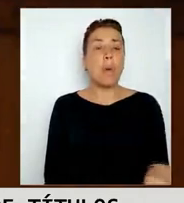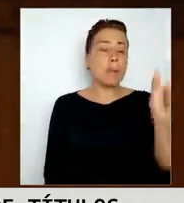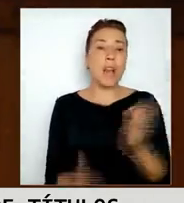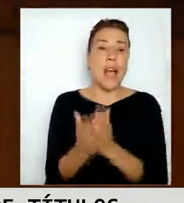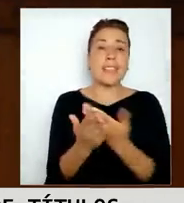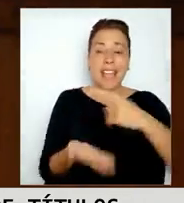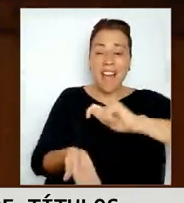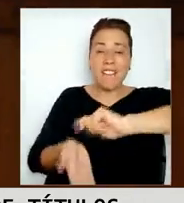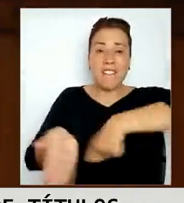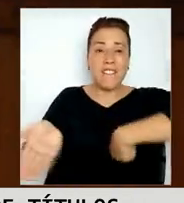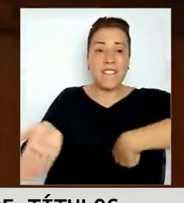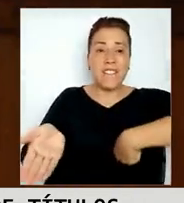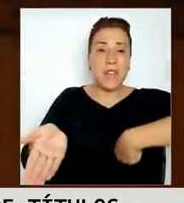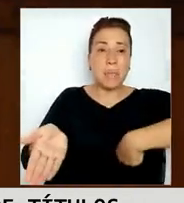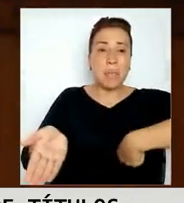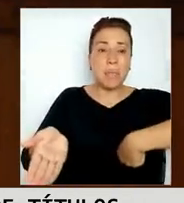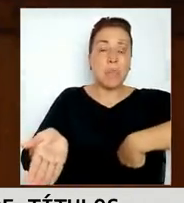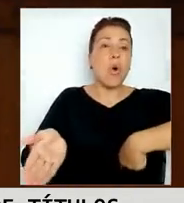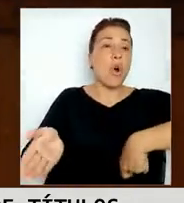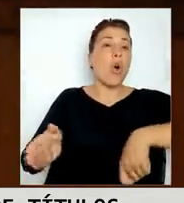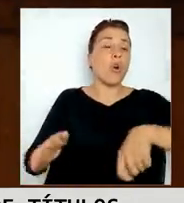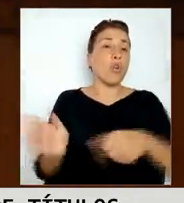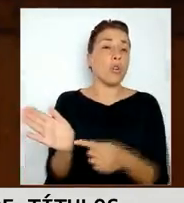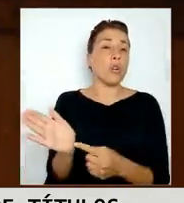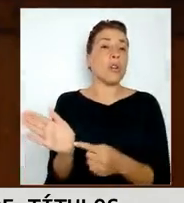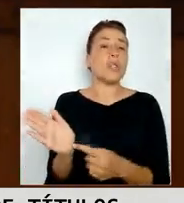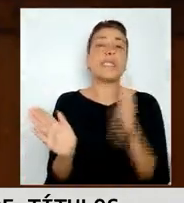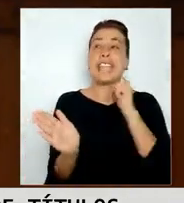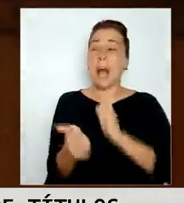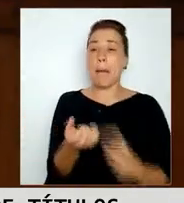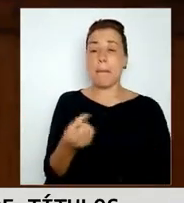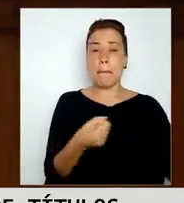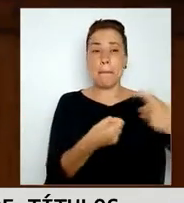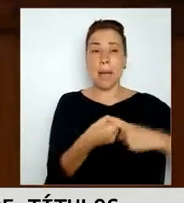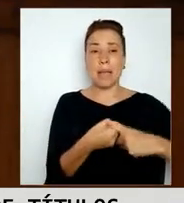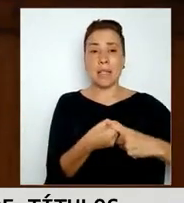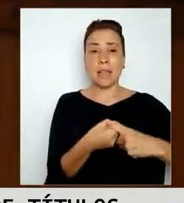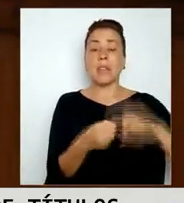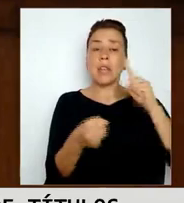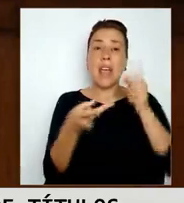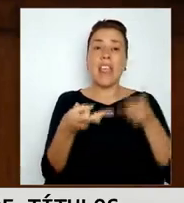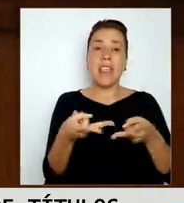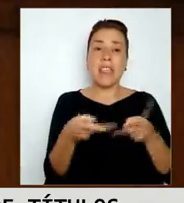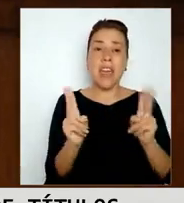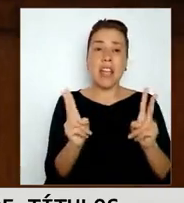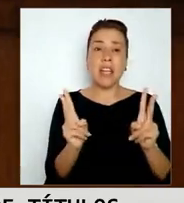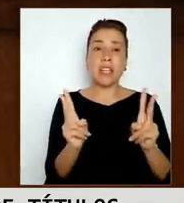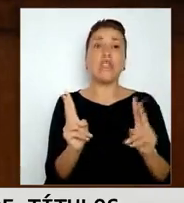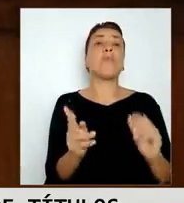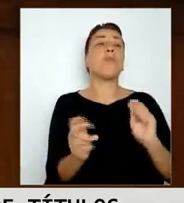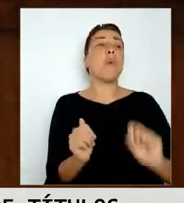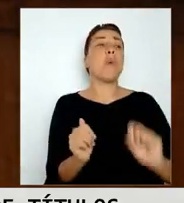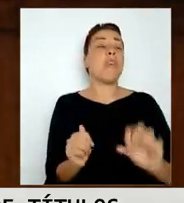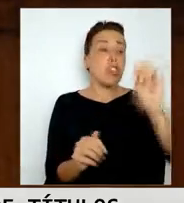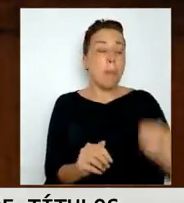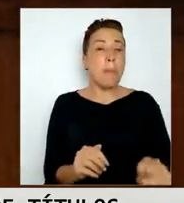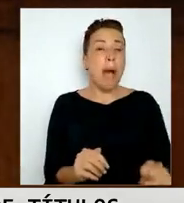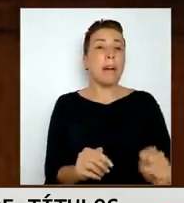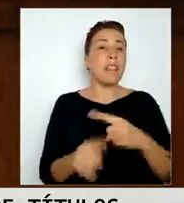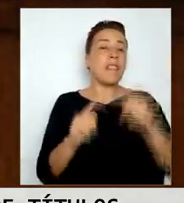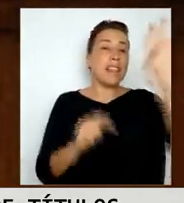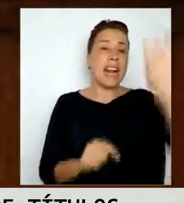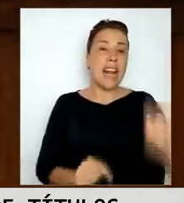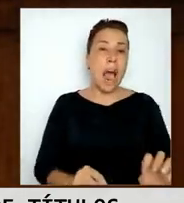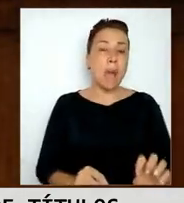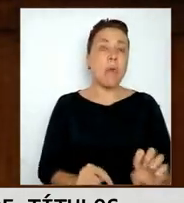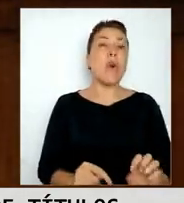contrato respectivo que está matriculado y que Por ende tiene el derecho de inscribir Ramos y cursar las asignaturas se advirtió